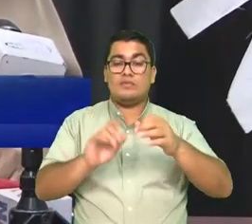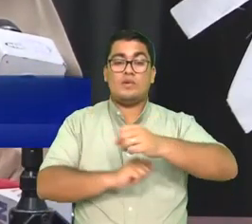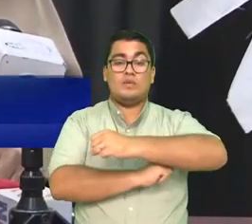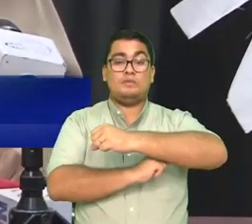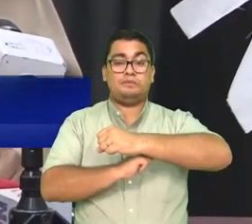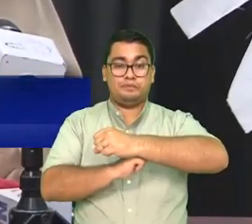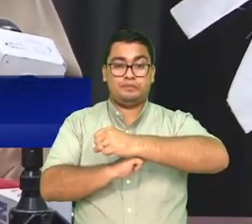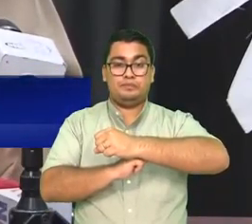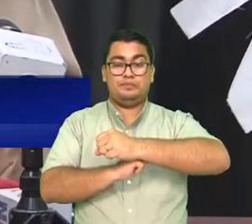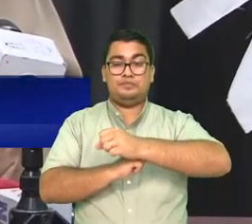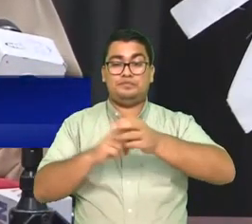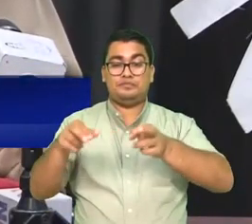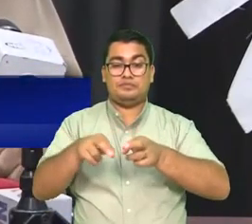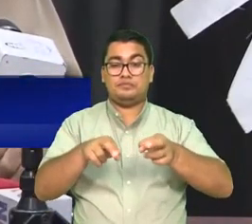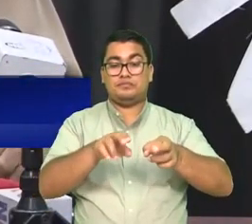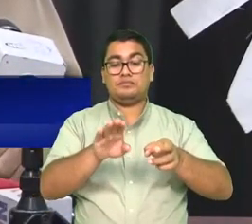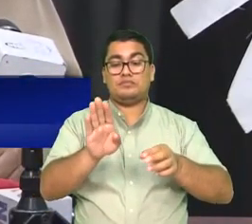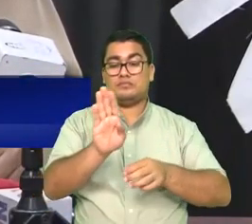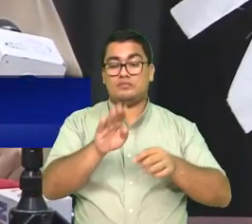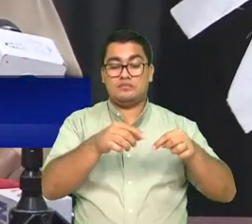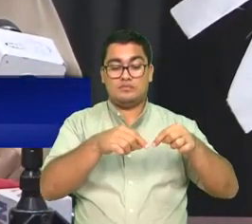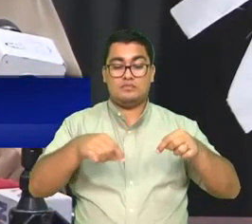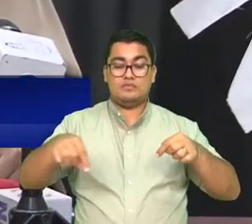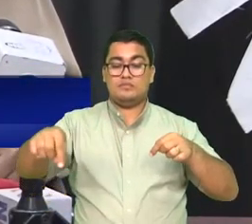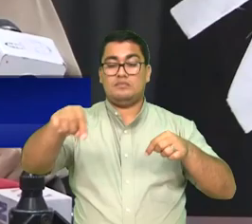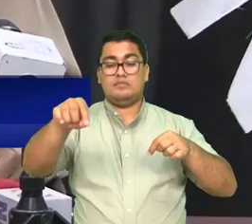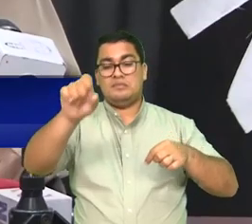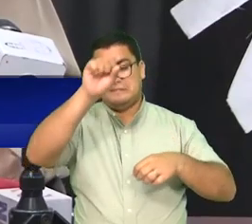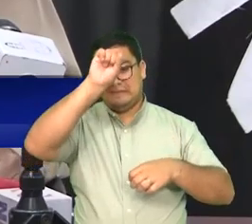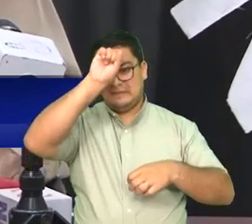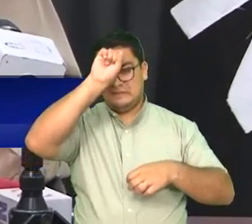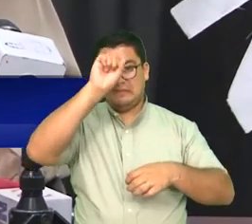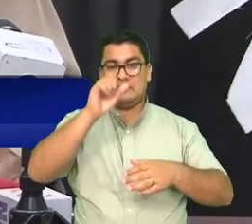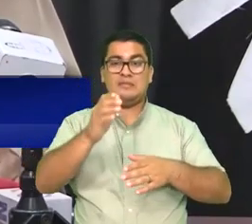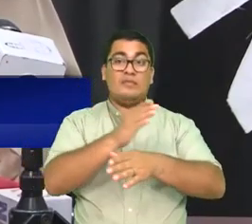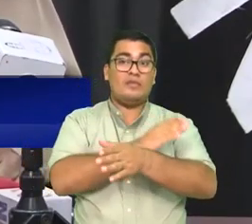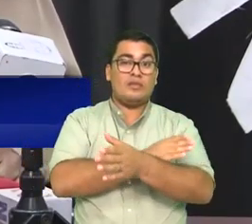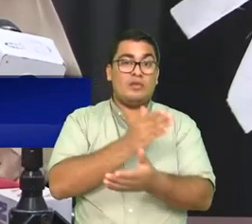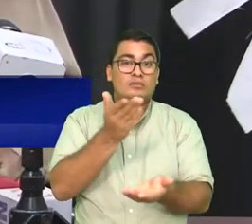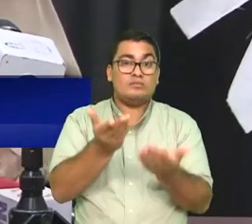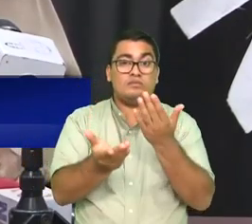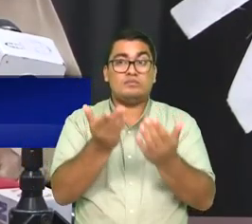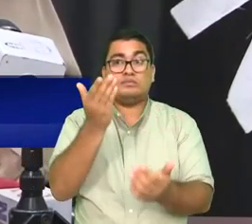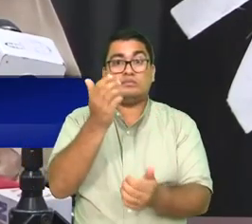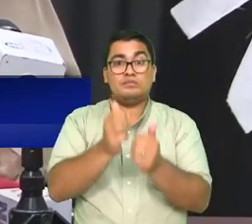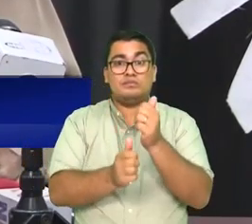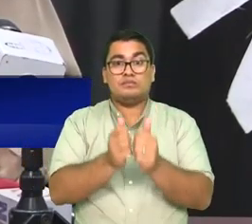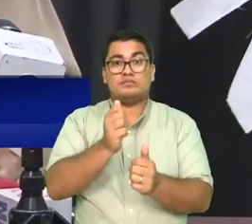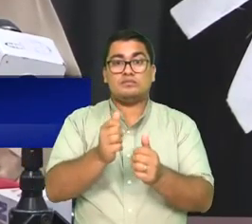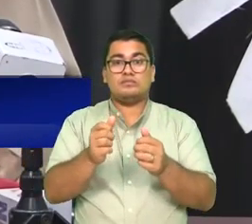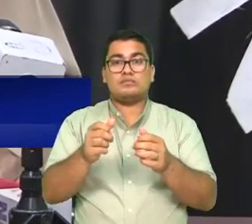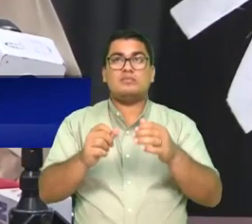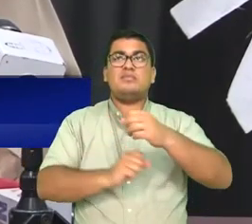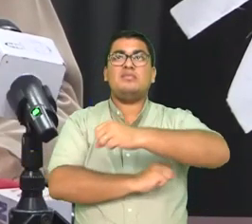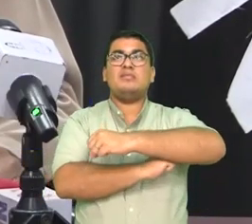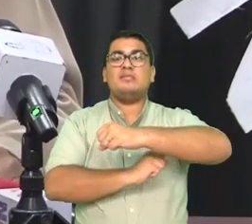ruta Río Blanco-Ciuna. Habían amenazas sobre el puente